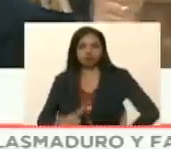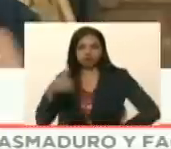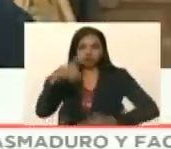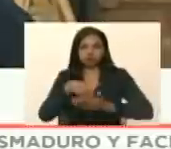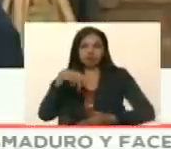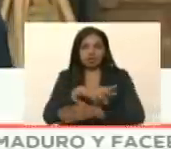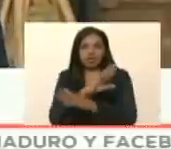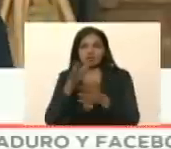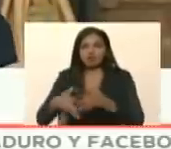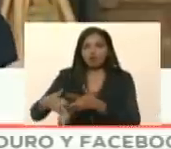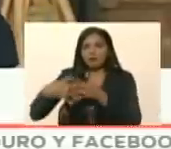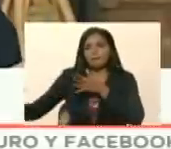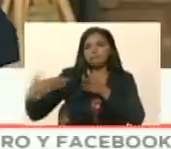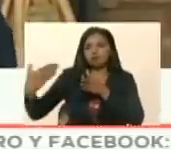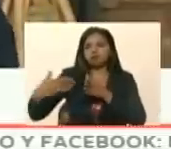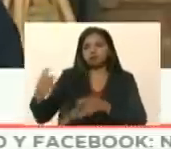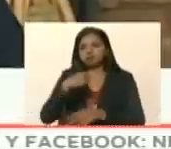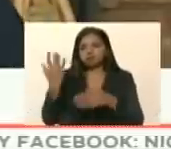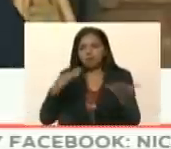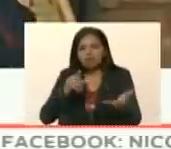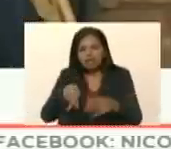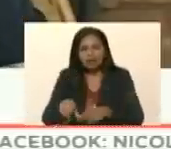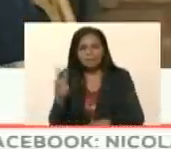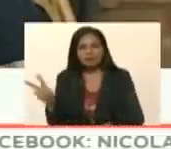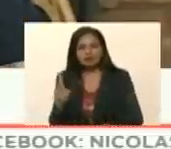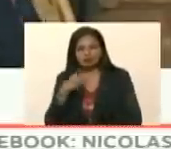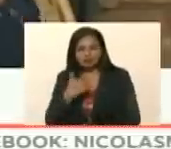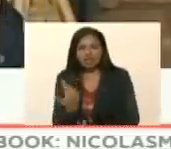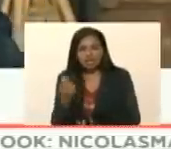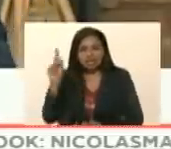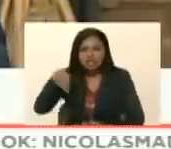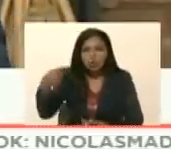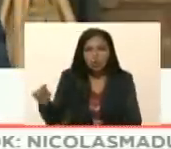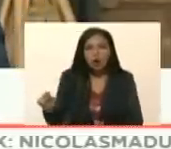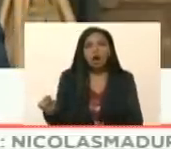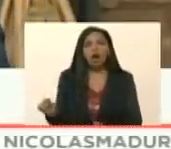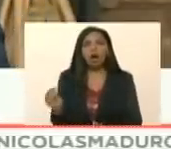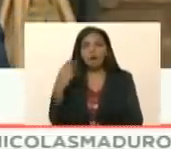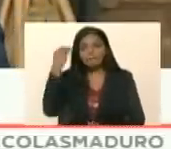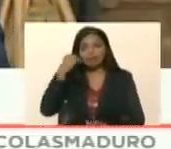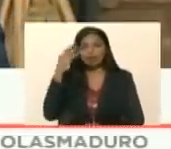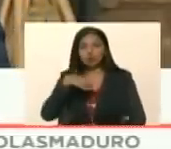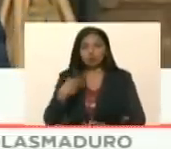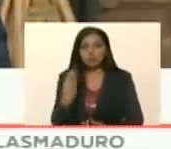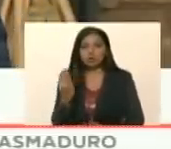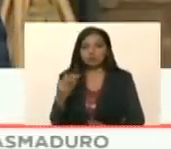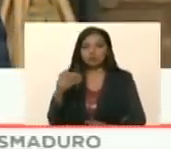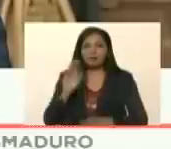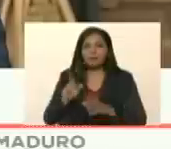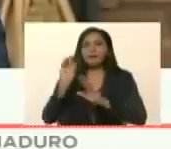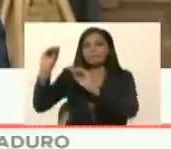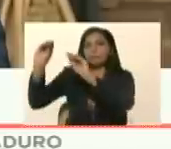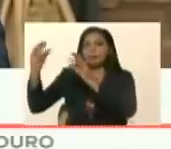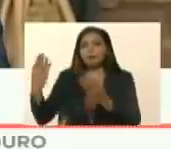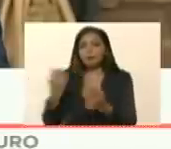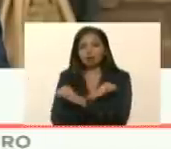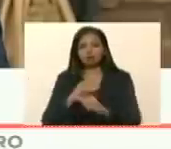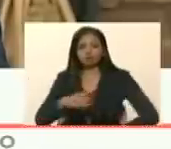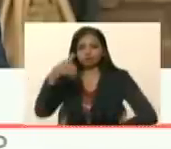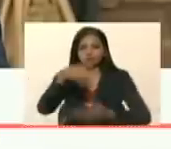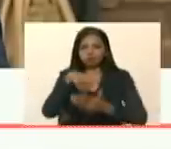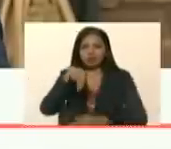para que venga a matar a los venezolanos, por favor. ¿En qué mente cabe que tú llames a un ejército imperialista para que venga a ocupar tu